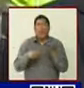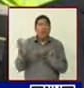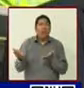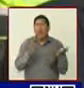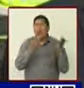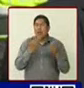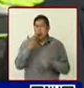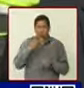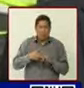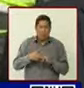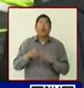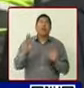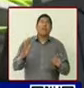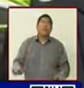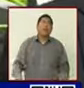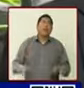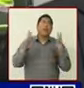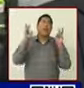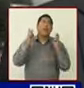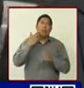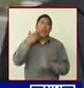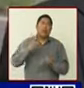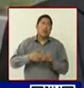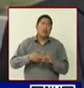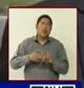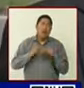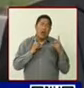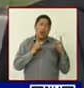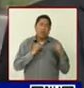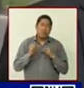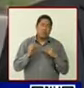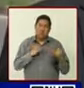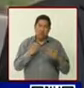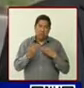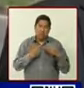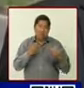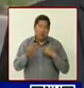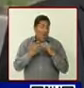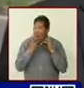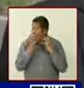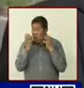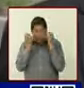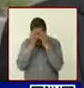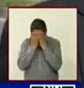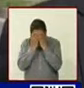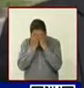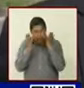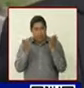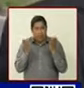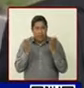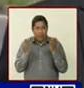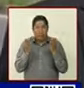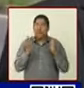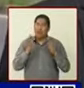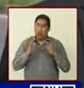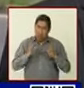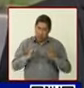combustible. En el tema de la gasolina, por la especulación se ha generado una sobredemanda